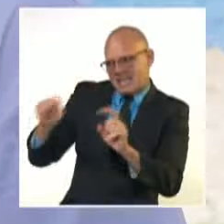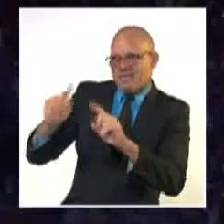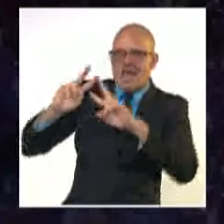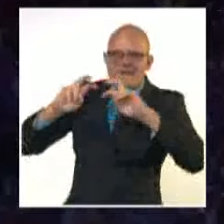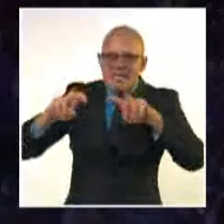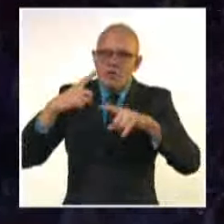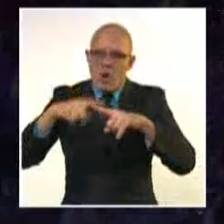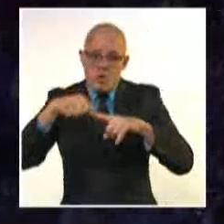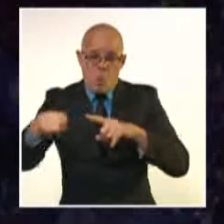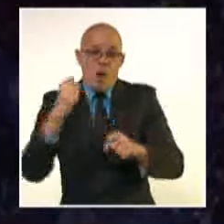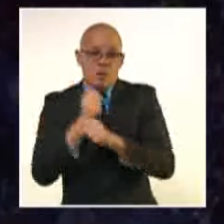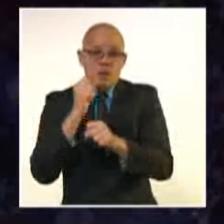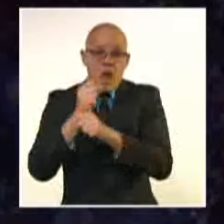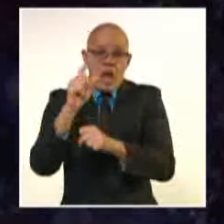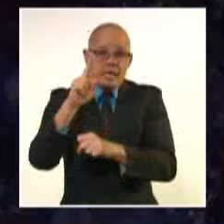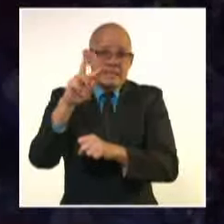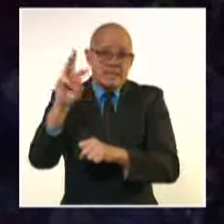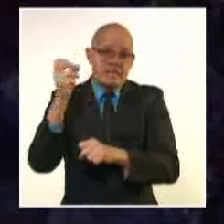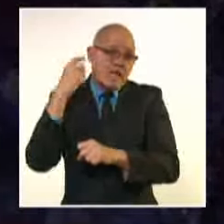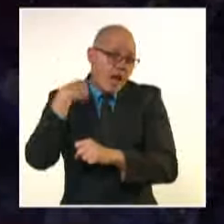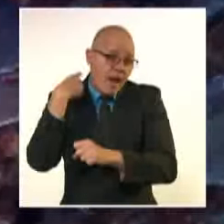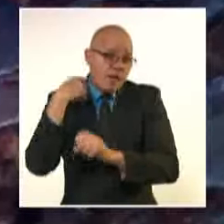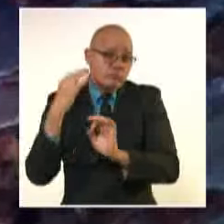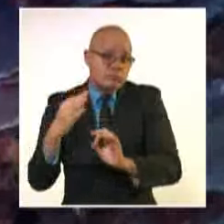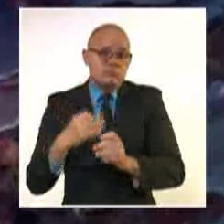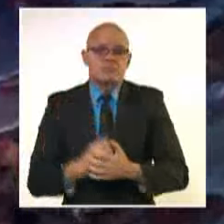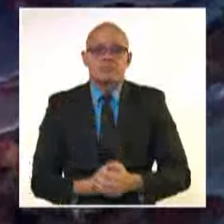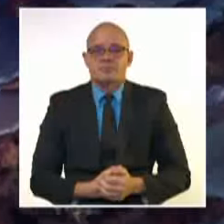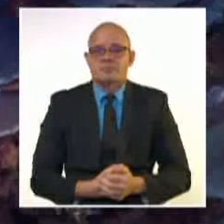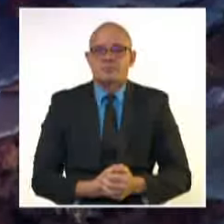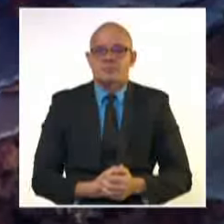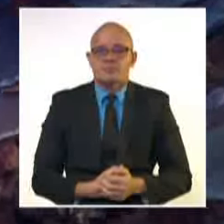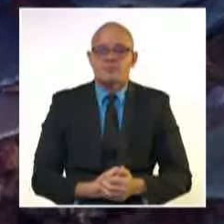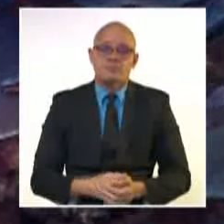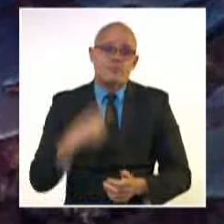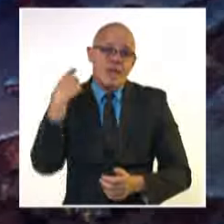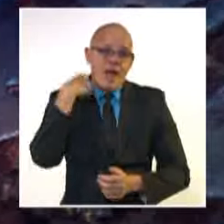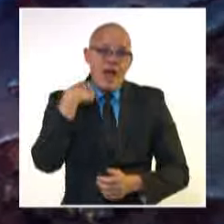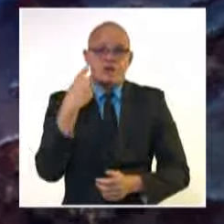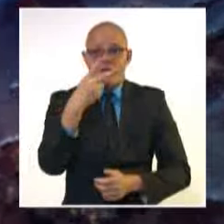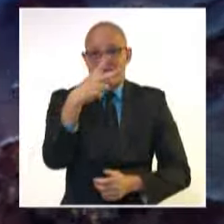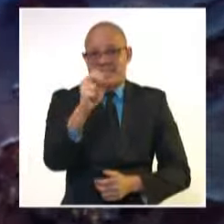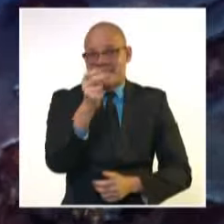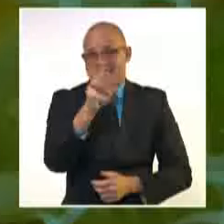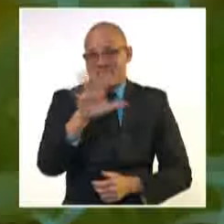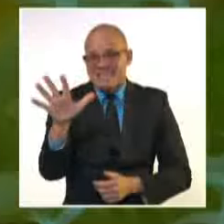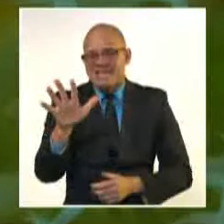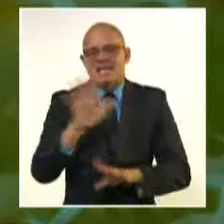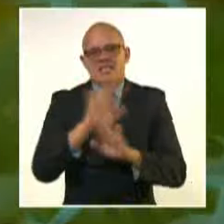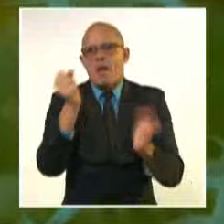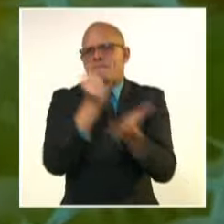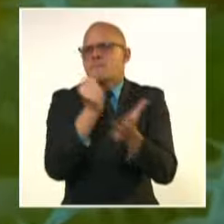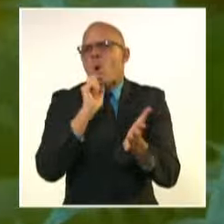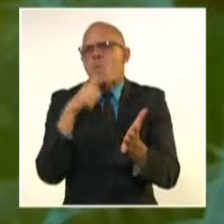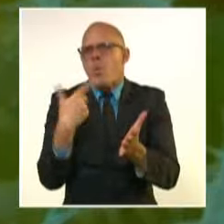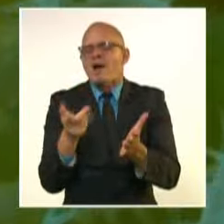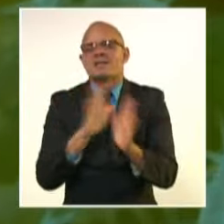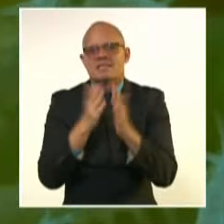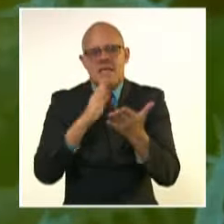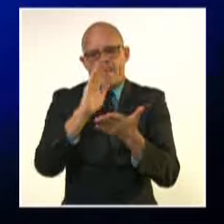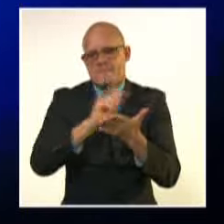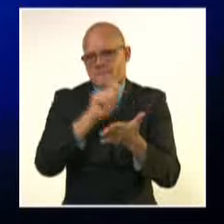años aportando a este Parque Nacional. En diciembre de 2025, una buena noticia fue la aprobación de una hoja de ruta para